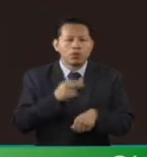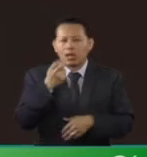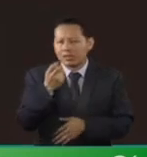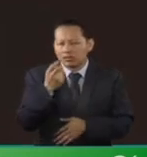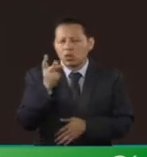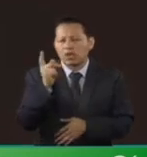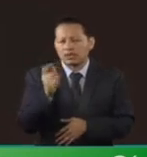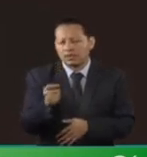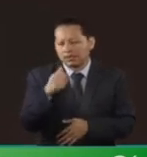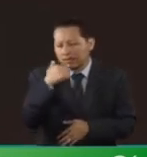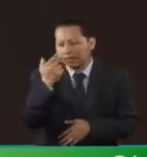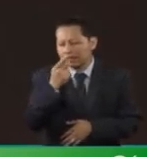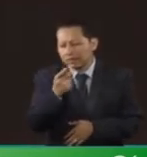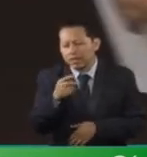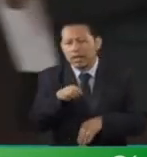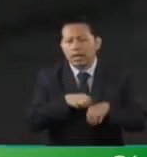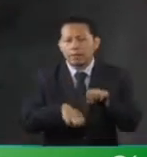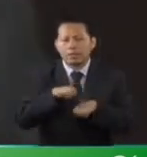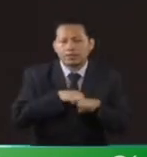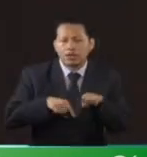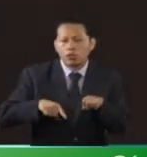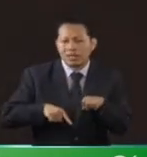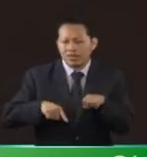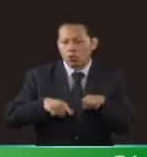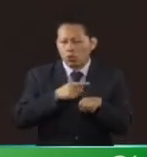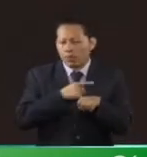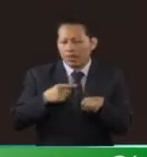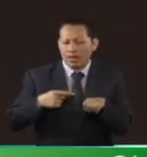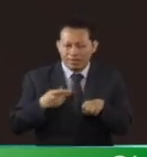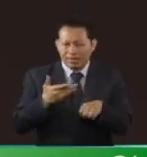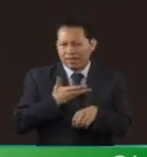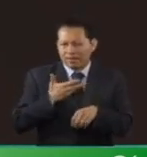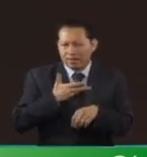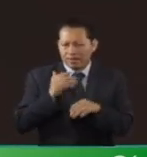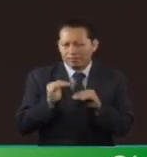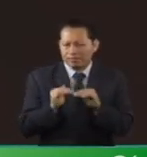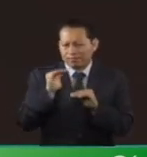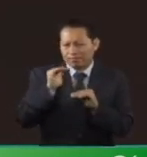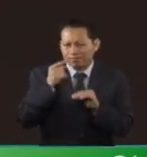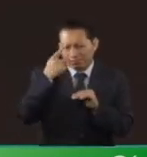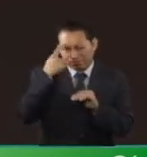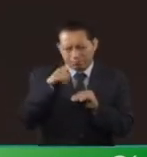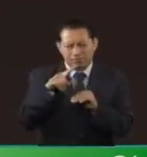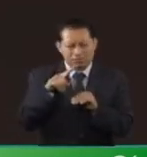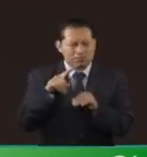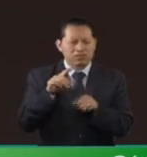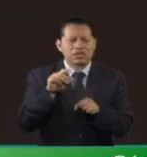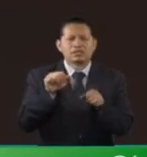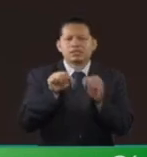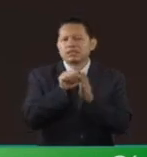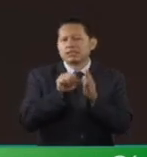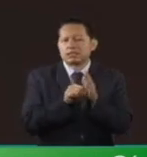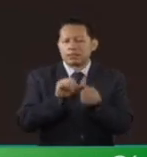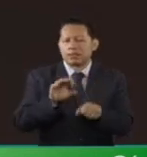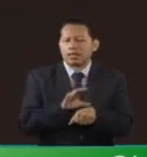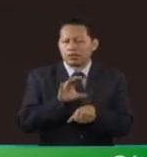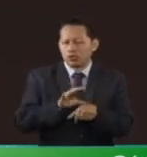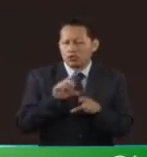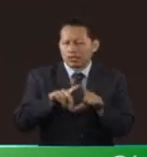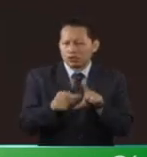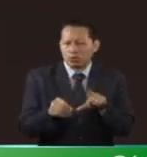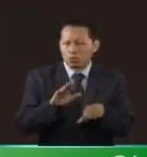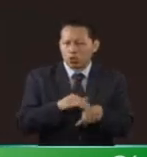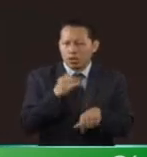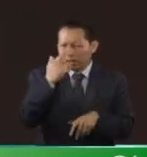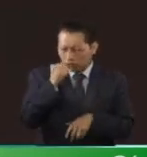significaría que una empresa del Estado deba tener una ventaja artificial en la cadena de valor del sistema eléctrico nacional o porque no